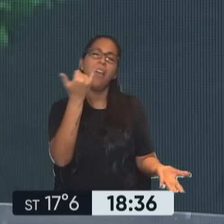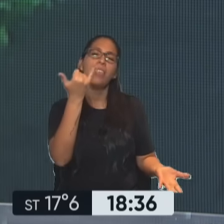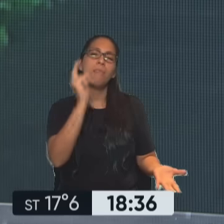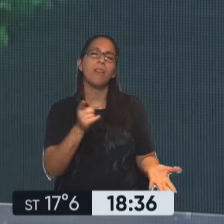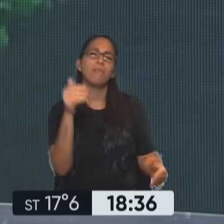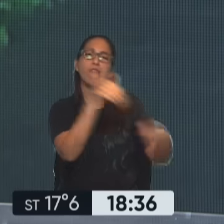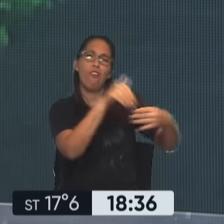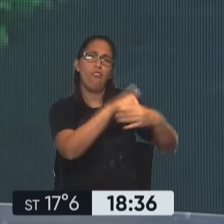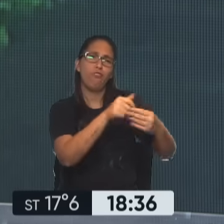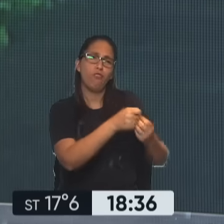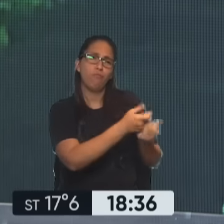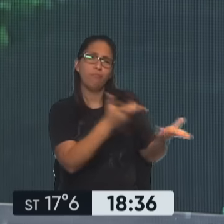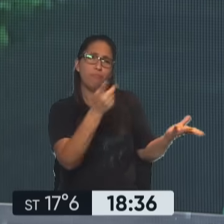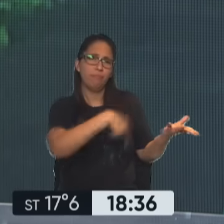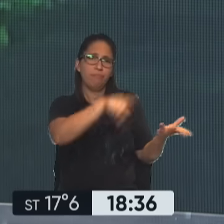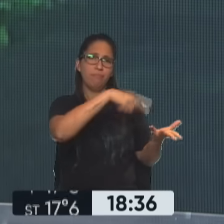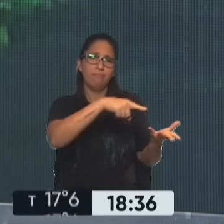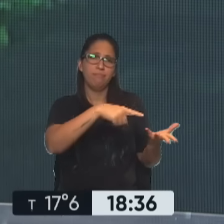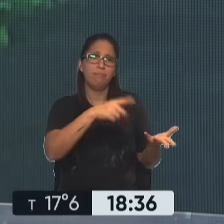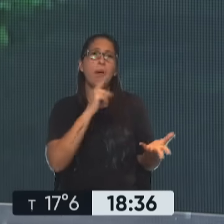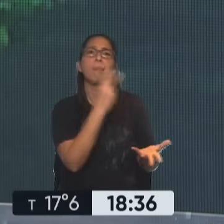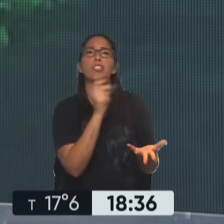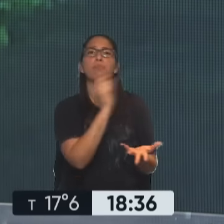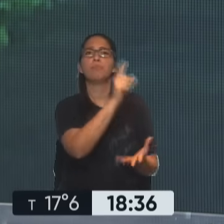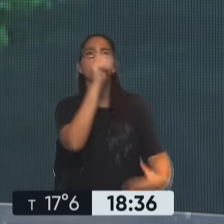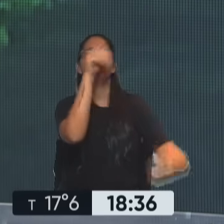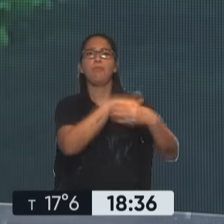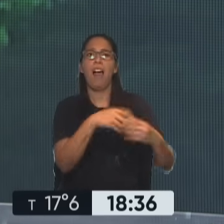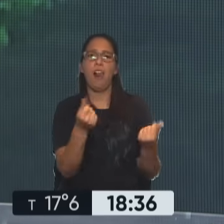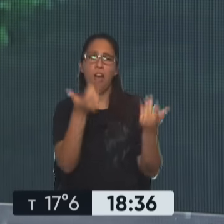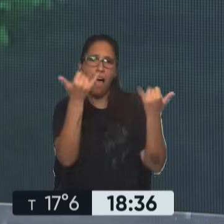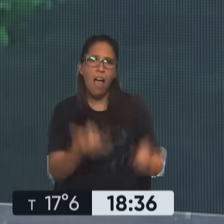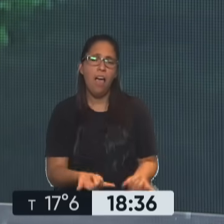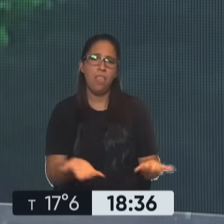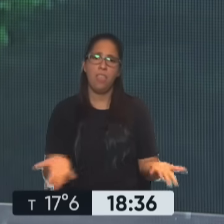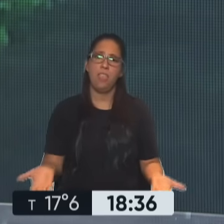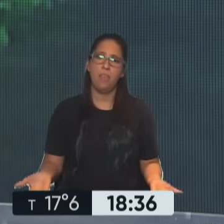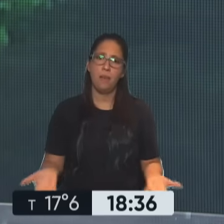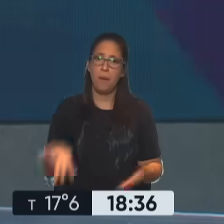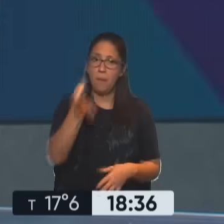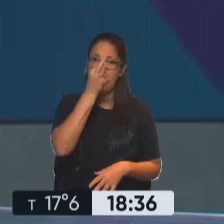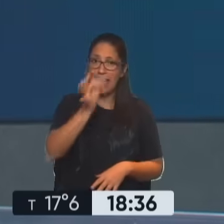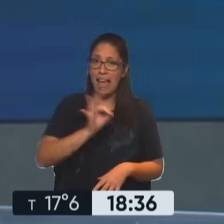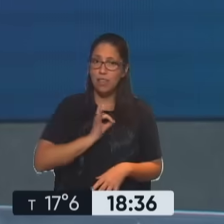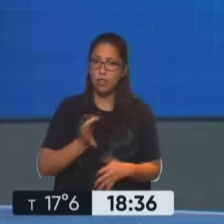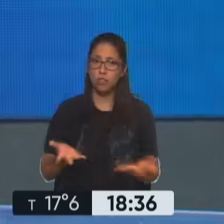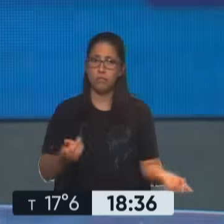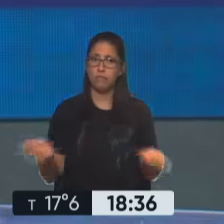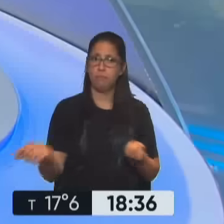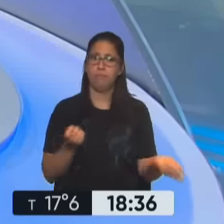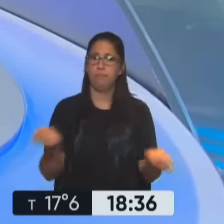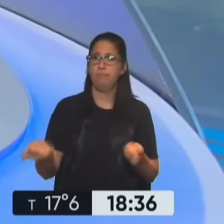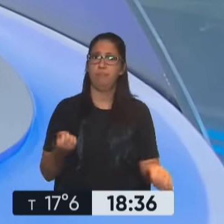capital federal es un valor, eso muestra la urna. 20 años. 20 años manejando Bueno. los